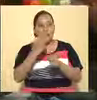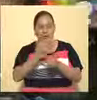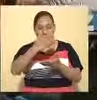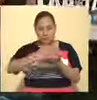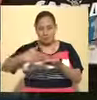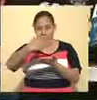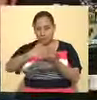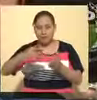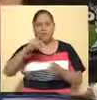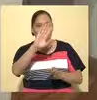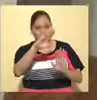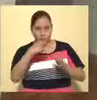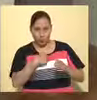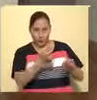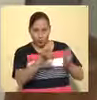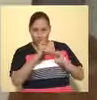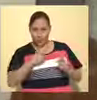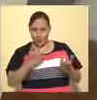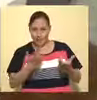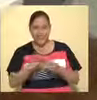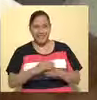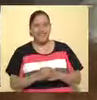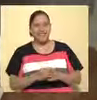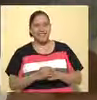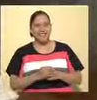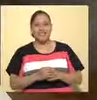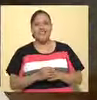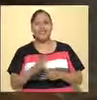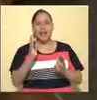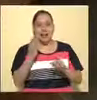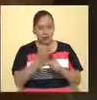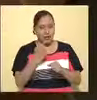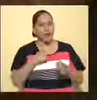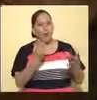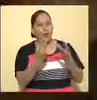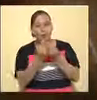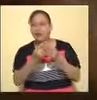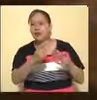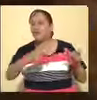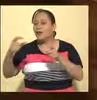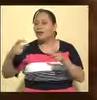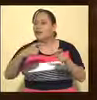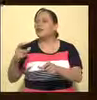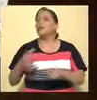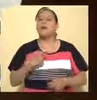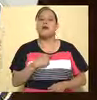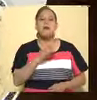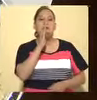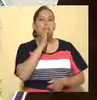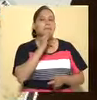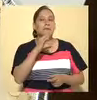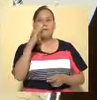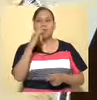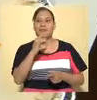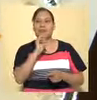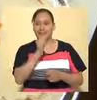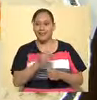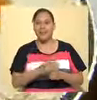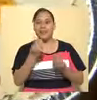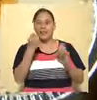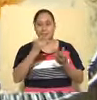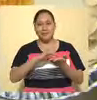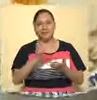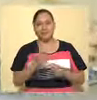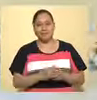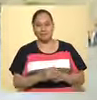partirlo. Mira cómo yo me encargo de eso. Fíjate. Yo ahorita me paso a tu lado porque ya se llevaron todo para allá, ¿eh? Muchísimas